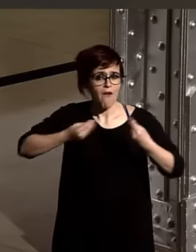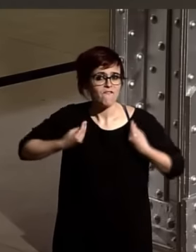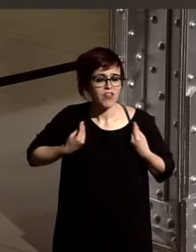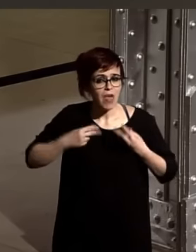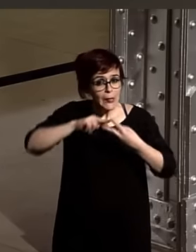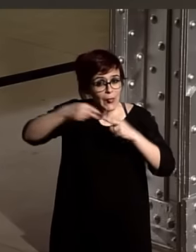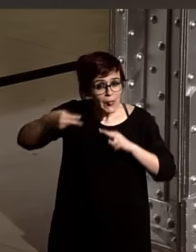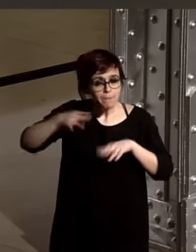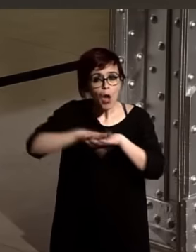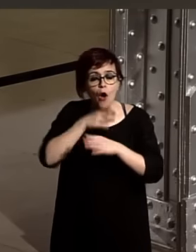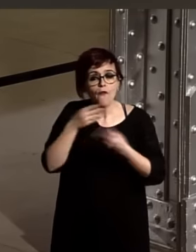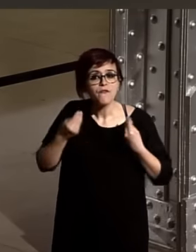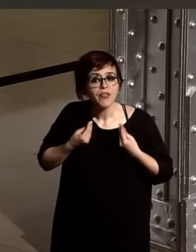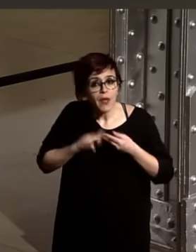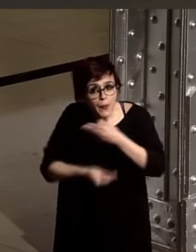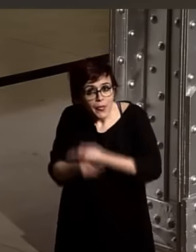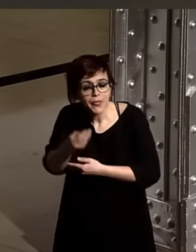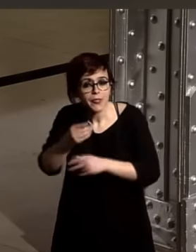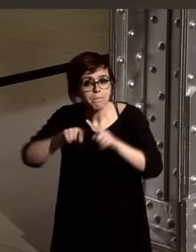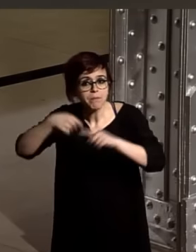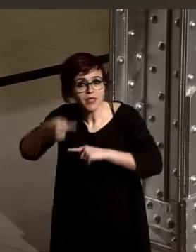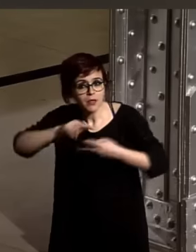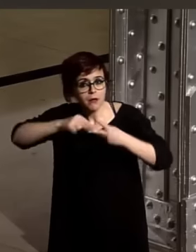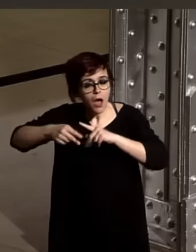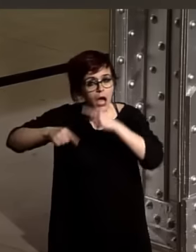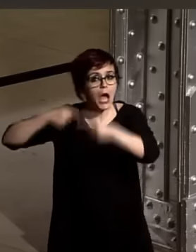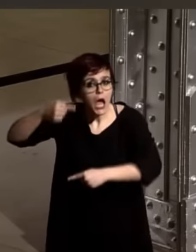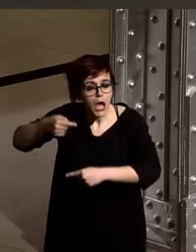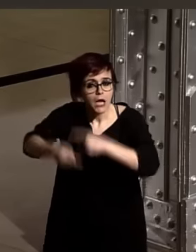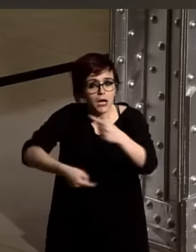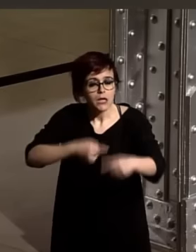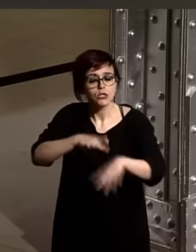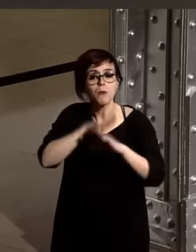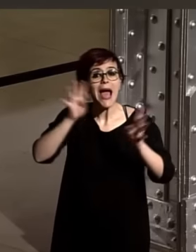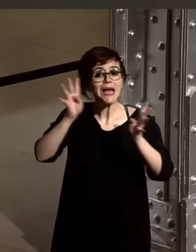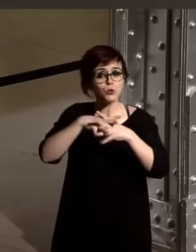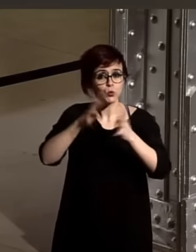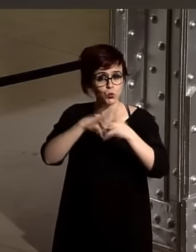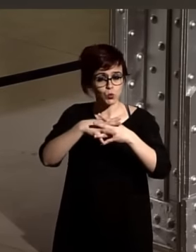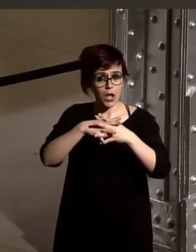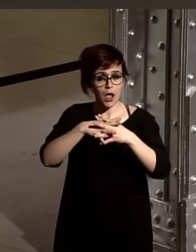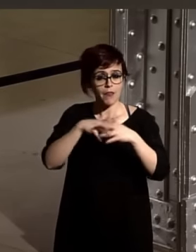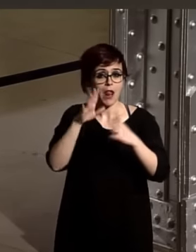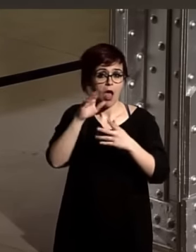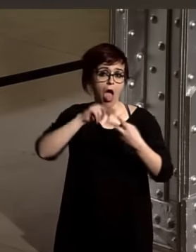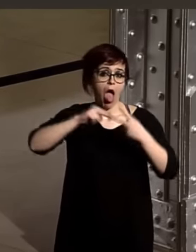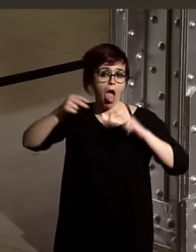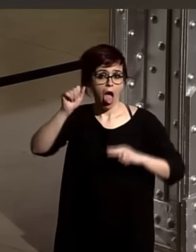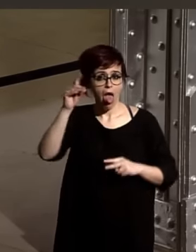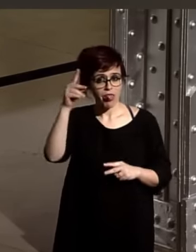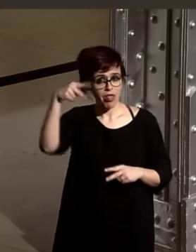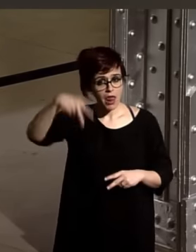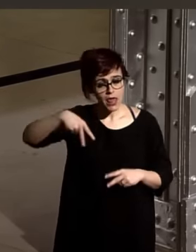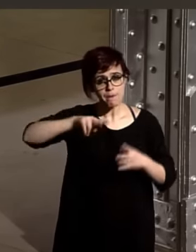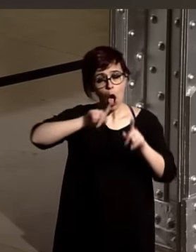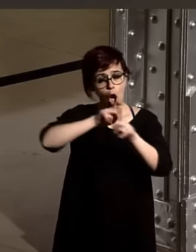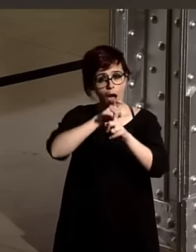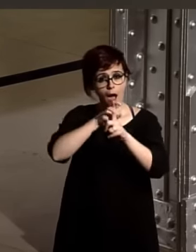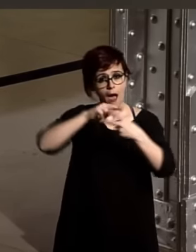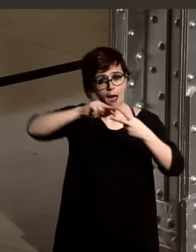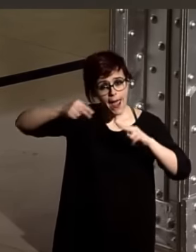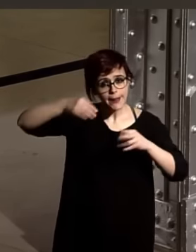se transmite la vida que es cuando se descubrió se propuso Cuál era la estructura del del ADN que es donde están los genes No